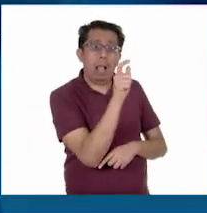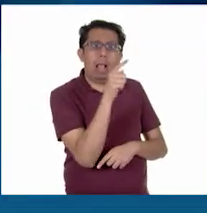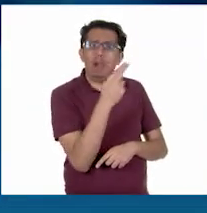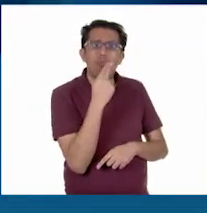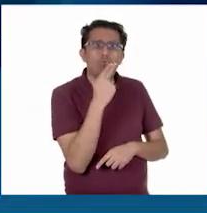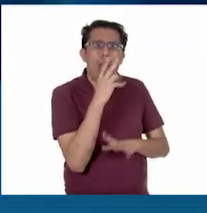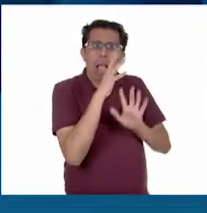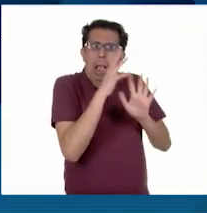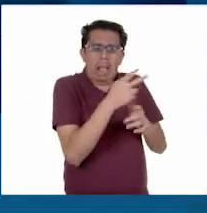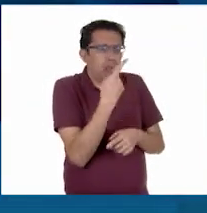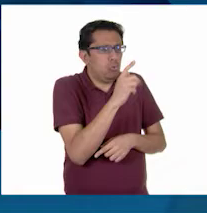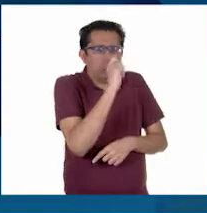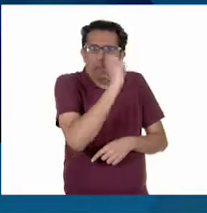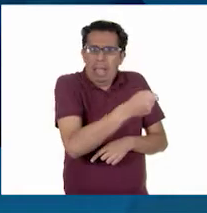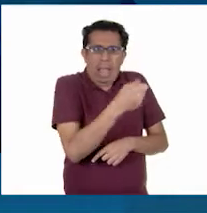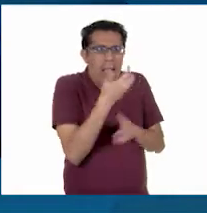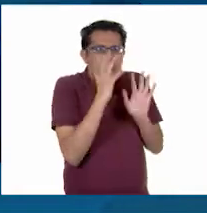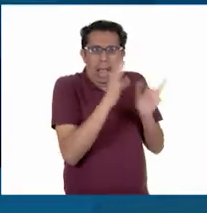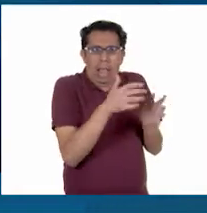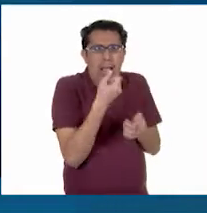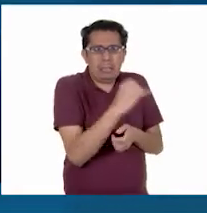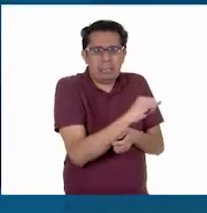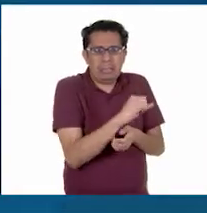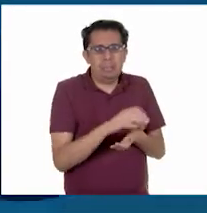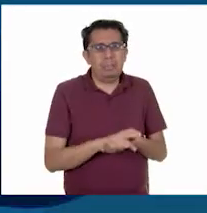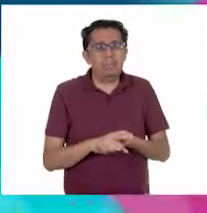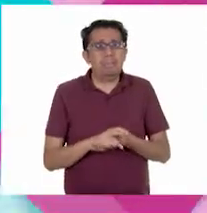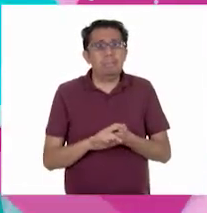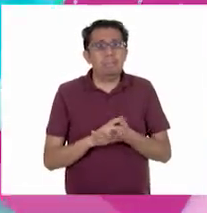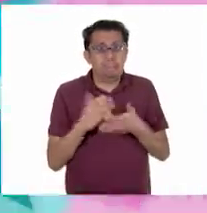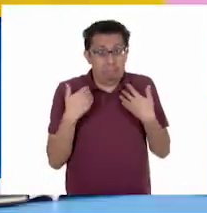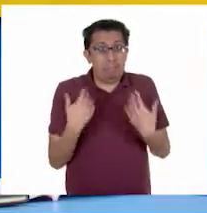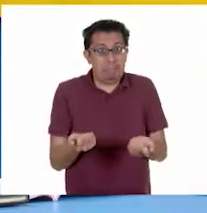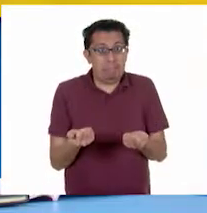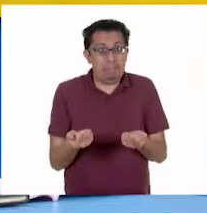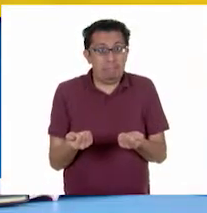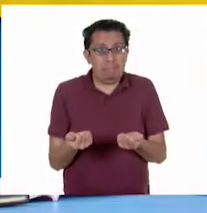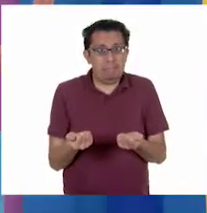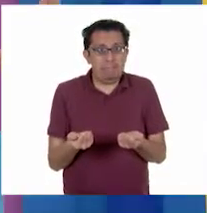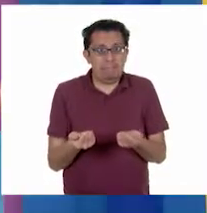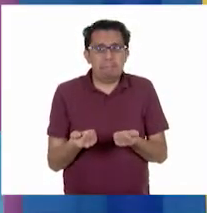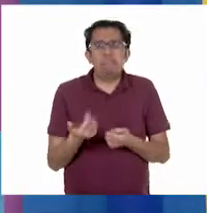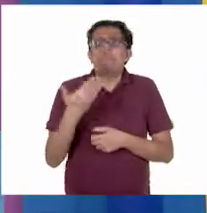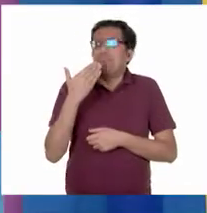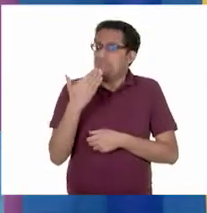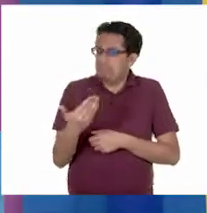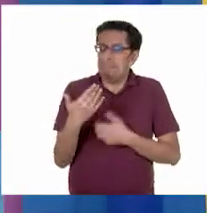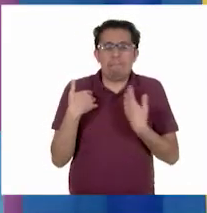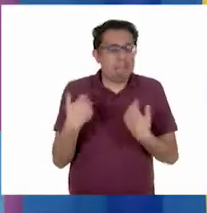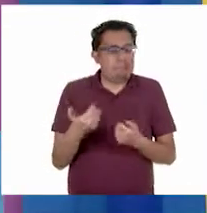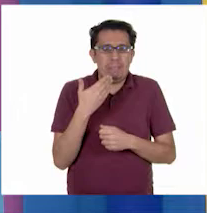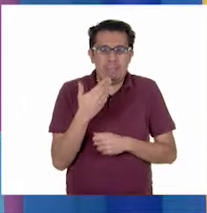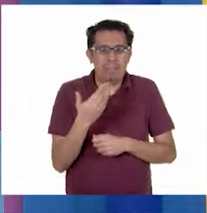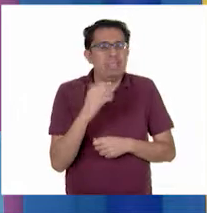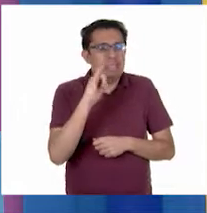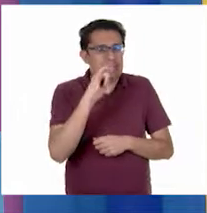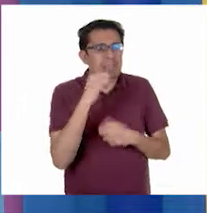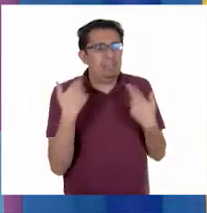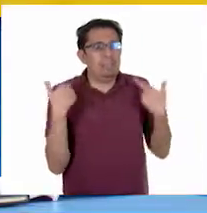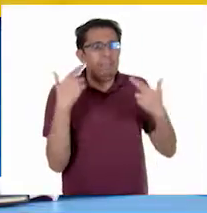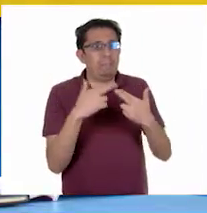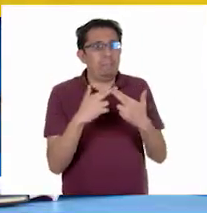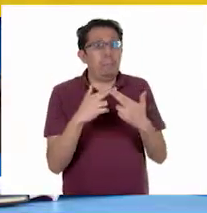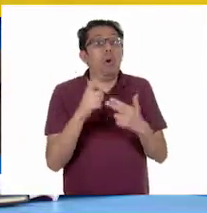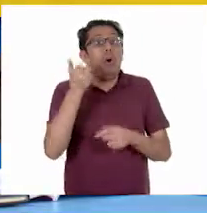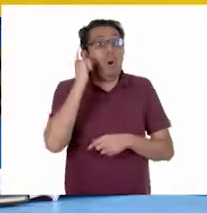su significado convencional. ¿Hasta aquí estamos bien? Estamos muy bien. Sí, profesor, muy bien. Ahora, yo espero